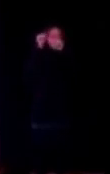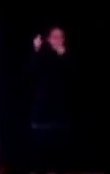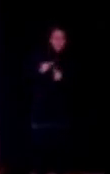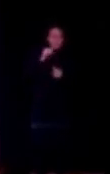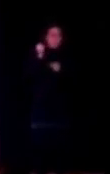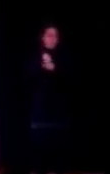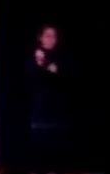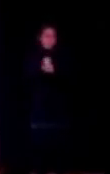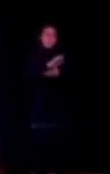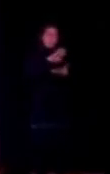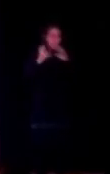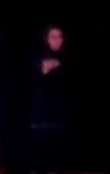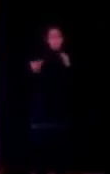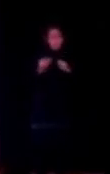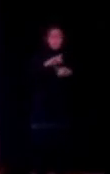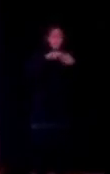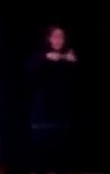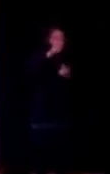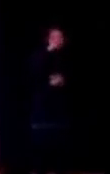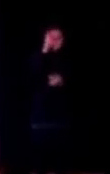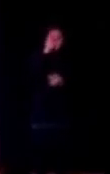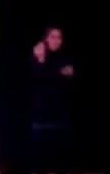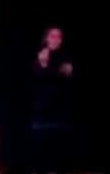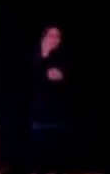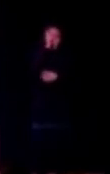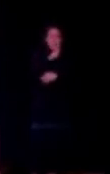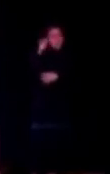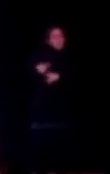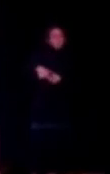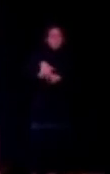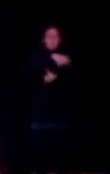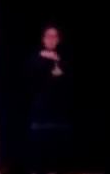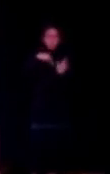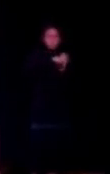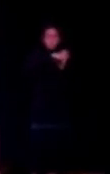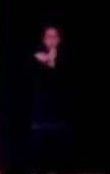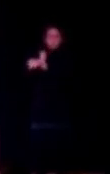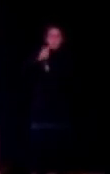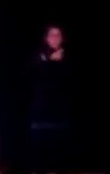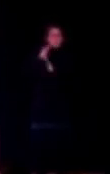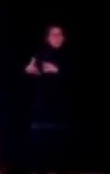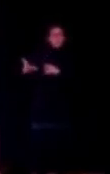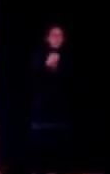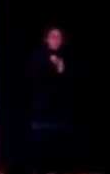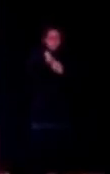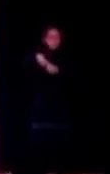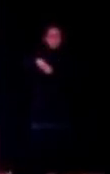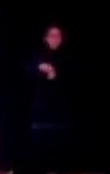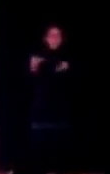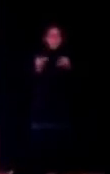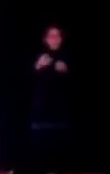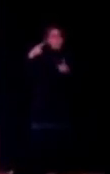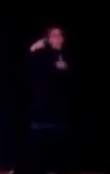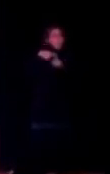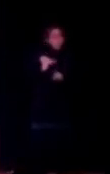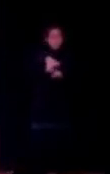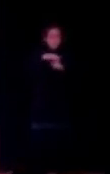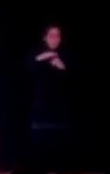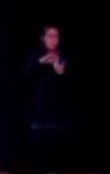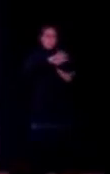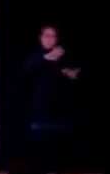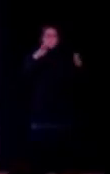familias, de los propios alumnos, de las propias alumnas, de la gente de alrededor, que hagan realmente cambiar esa situación. Porque, de alguna forma,